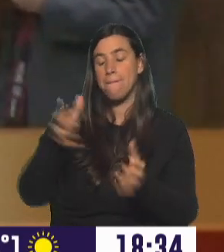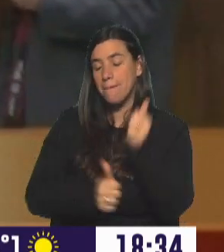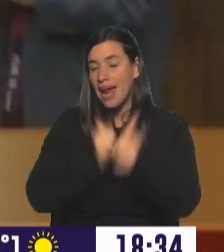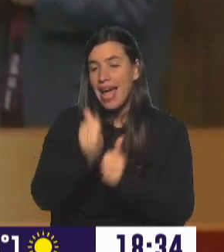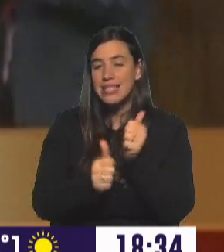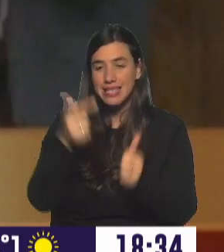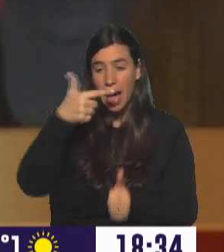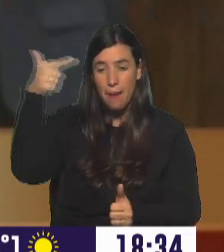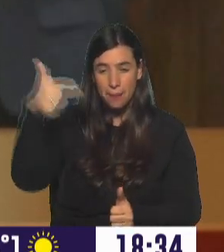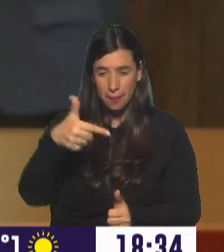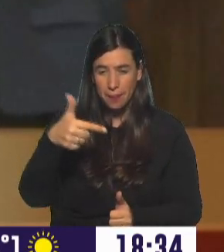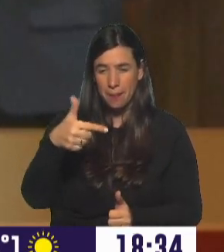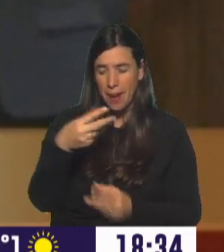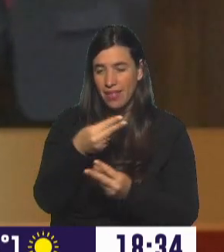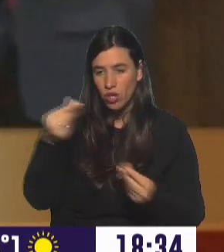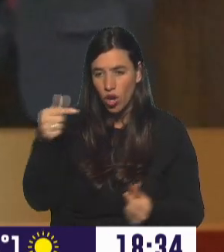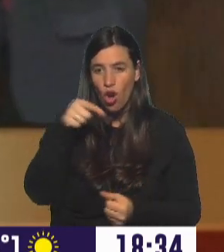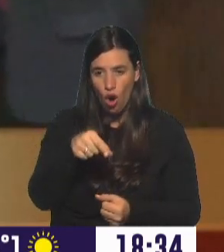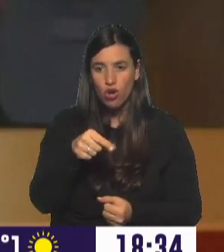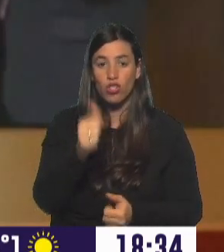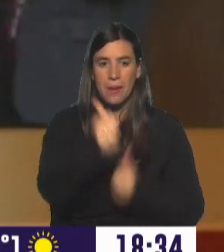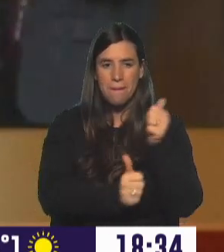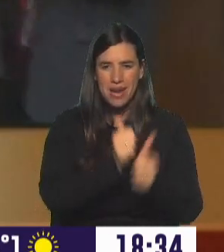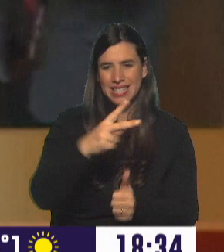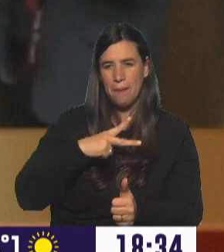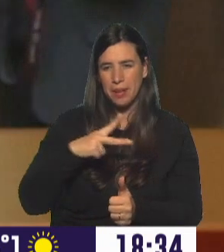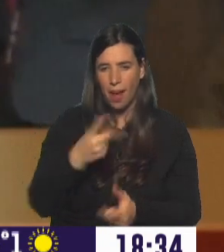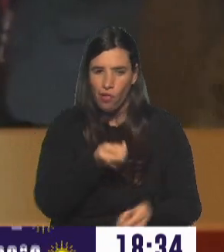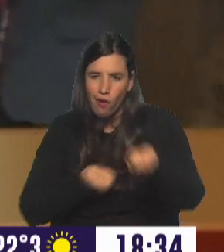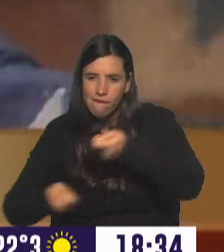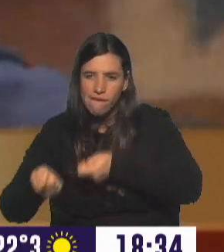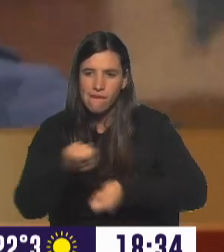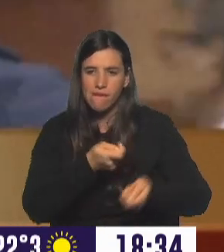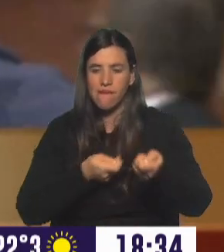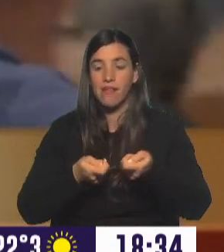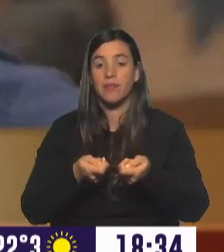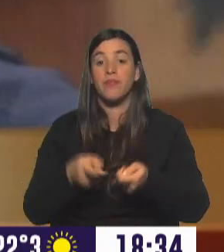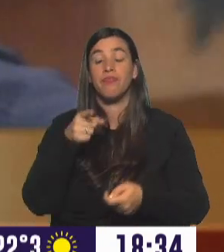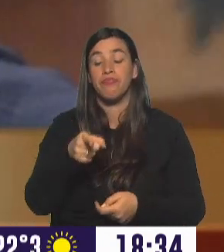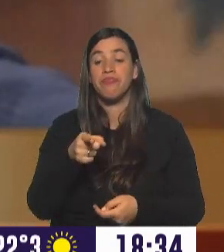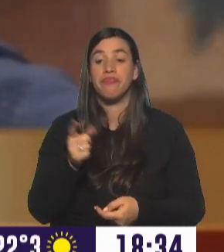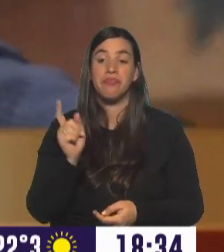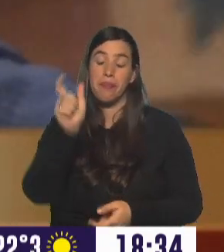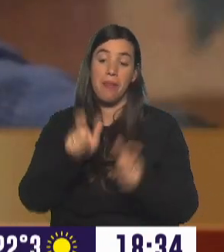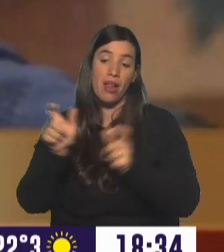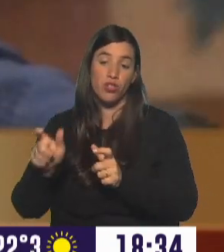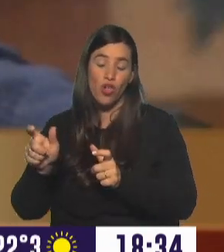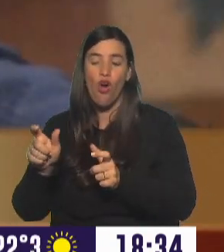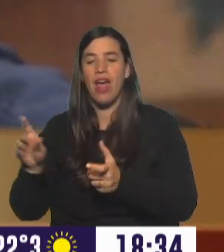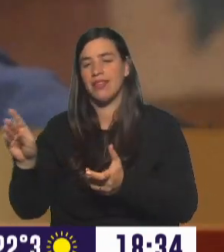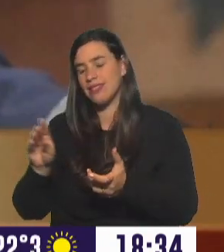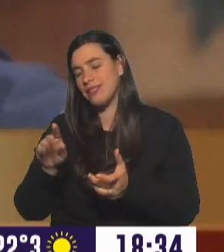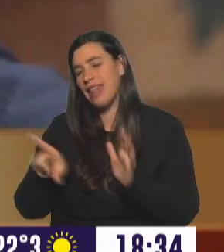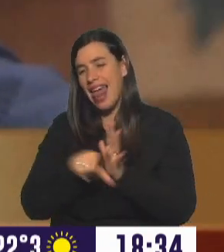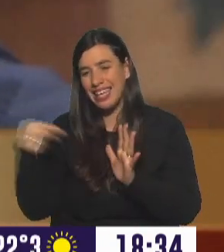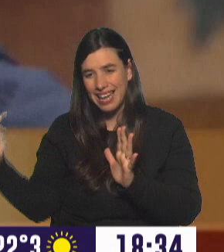hablando de Flopec, y una empresa privada. Lo que sostienen es quienes lo acusan, que son legisladores del correísmo, es